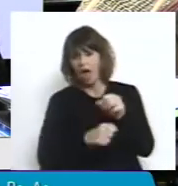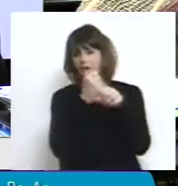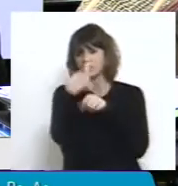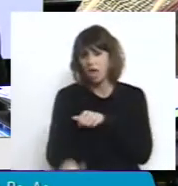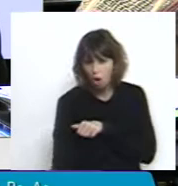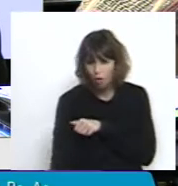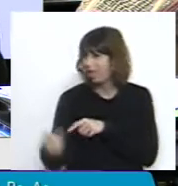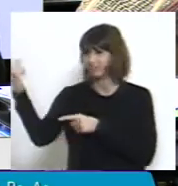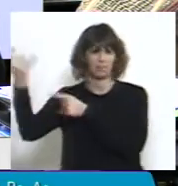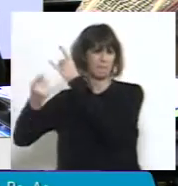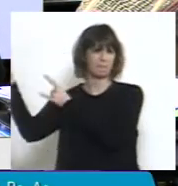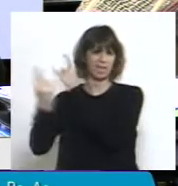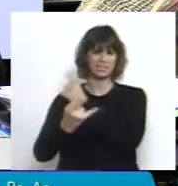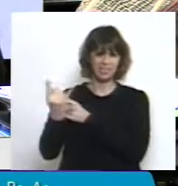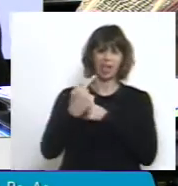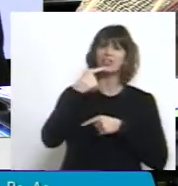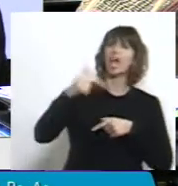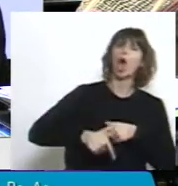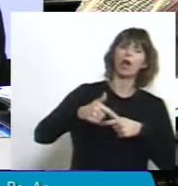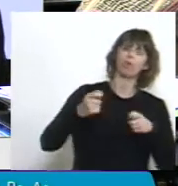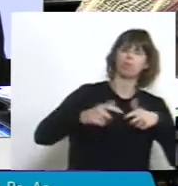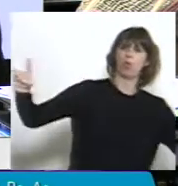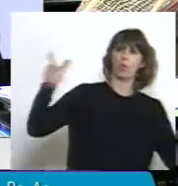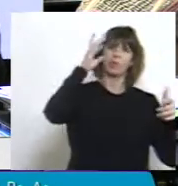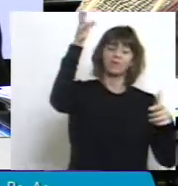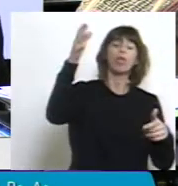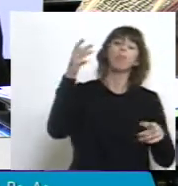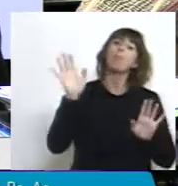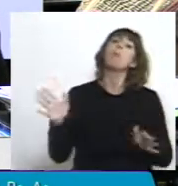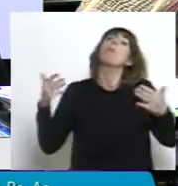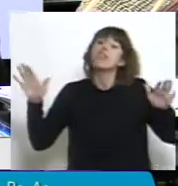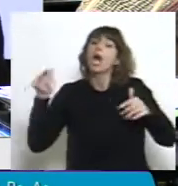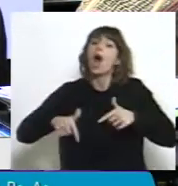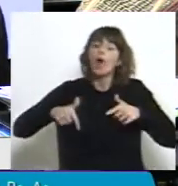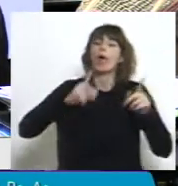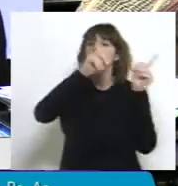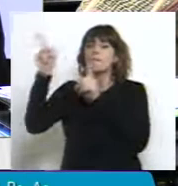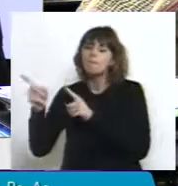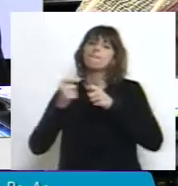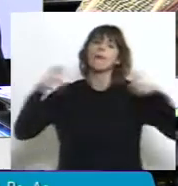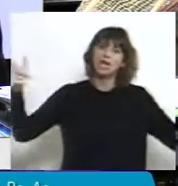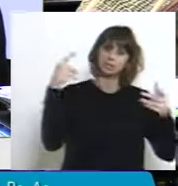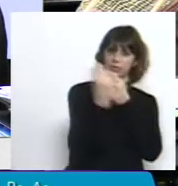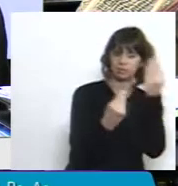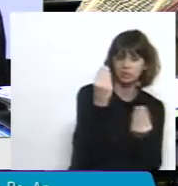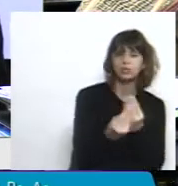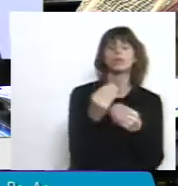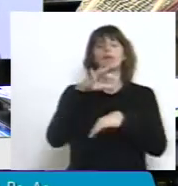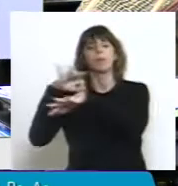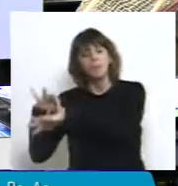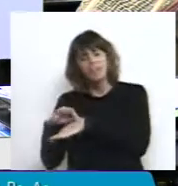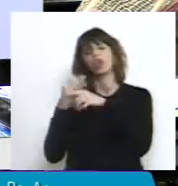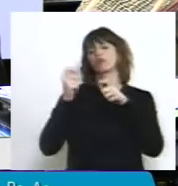tal caso habrá más maestros, más médicos, más docentes, más